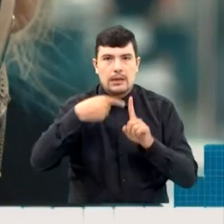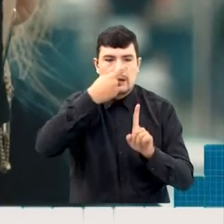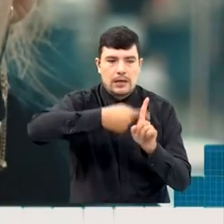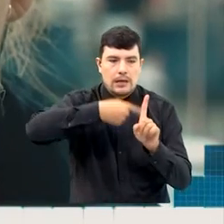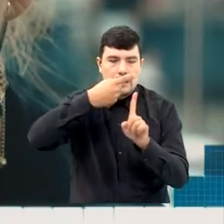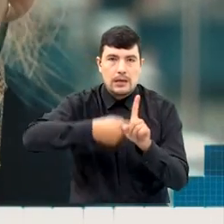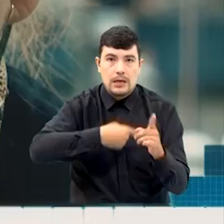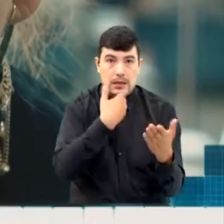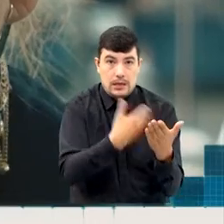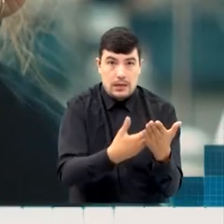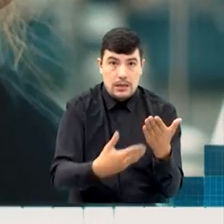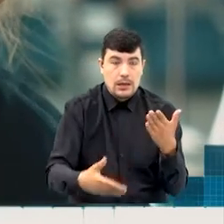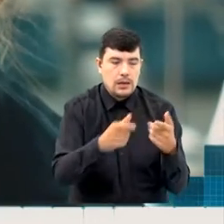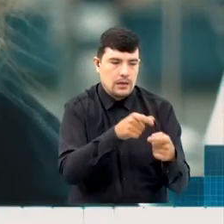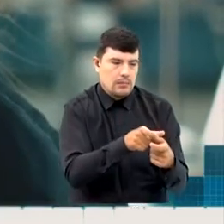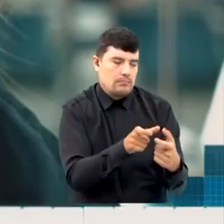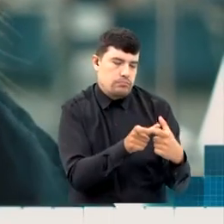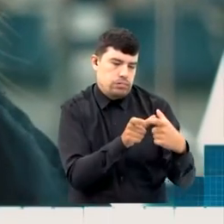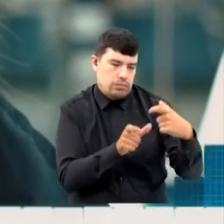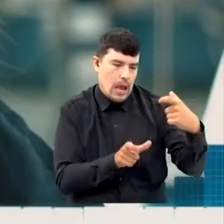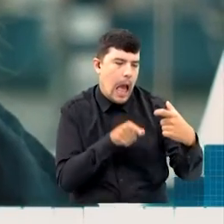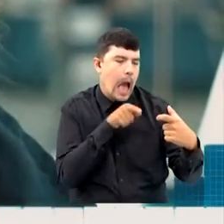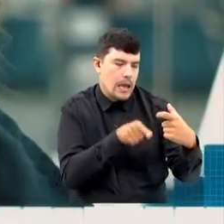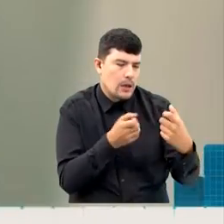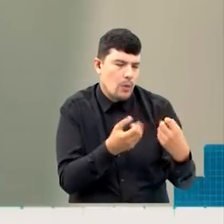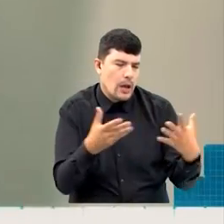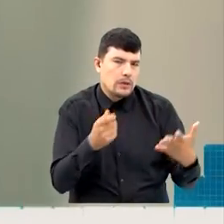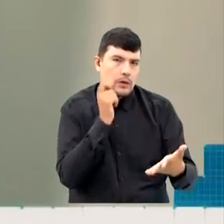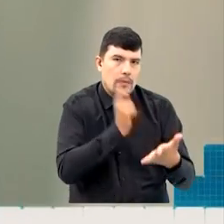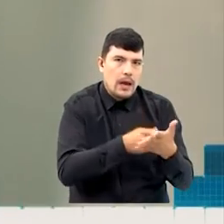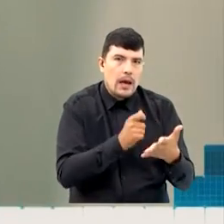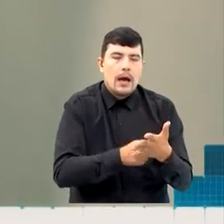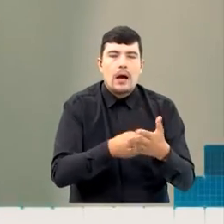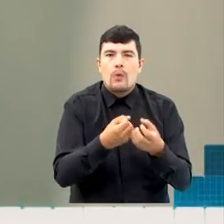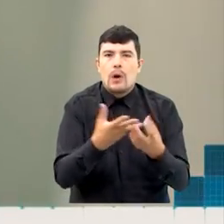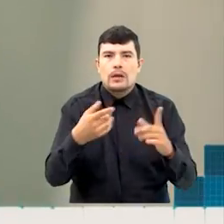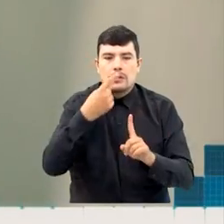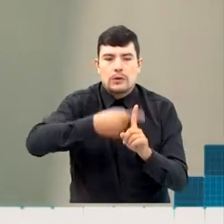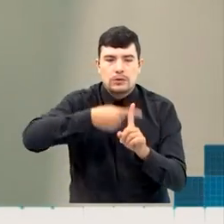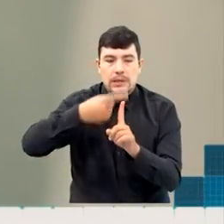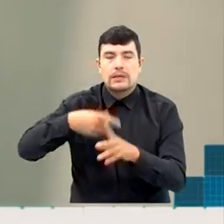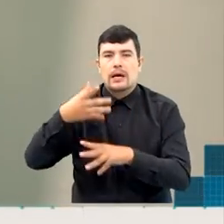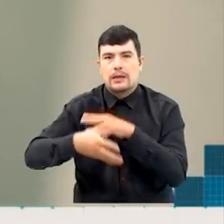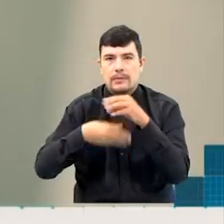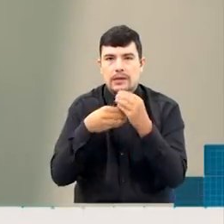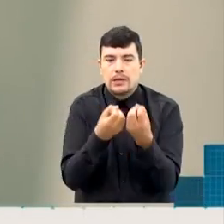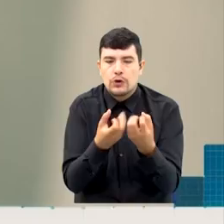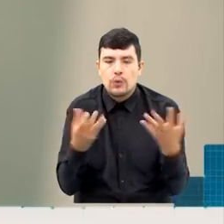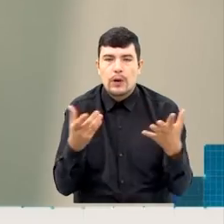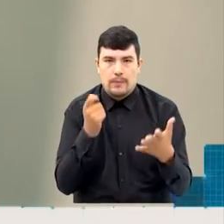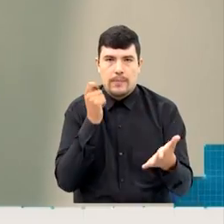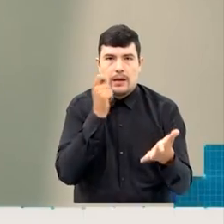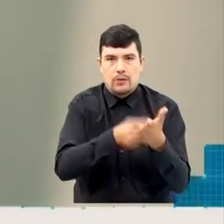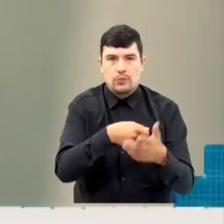le imprime el voucher de cuánto es el valor que canceló, las cuotas que difirieron y la referencia de pago.